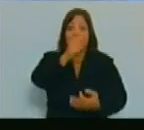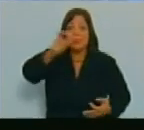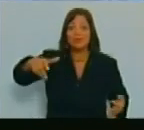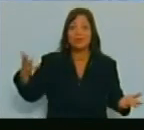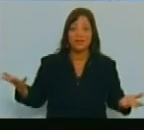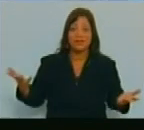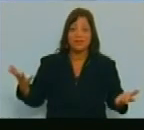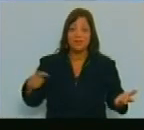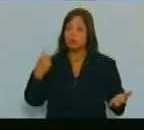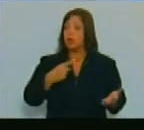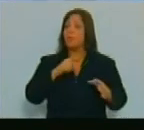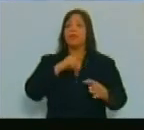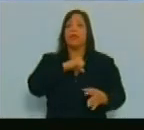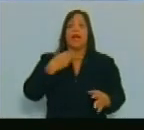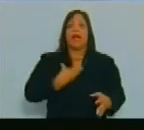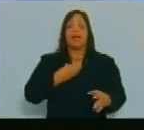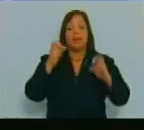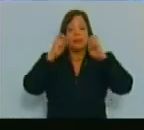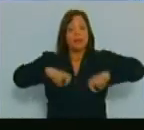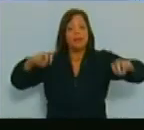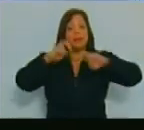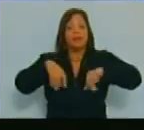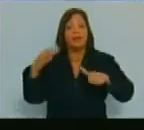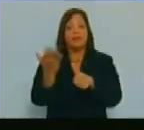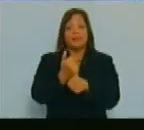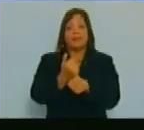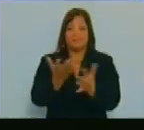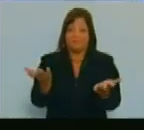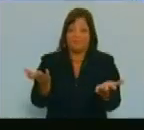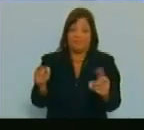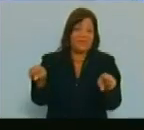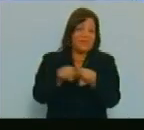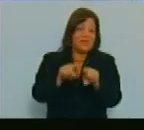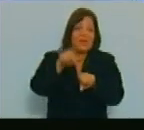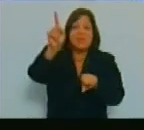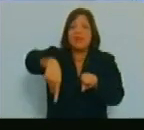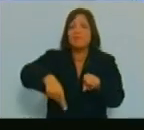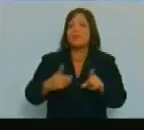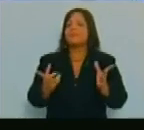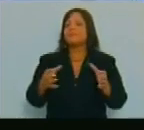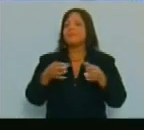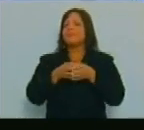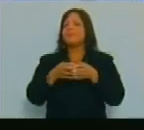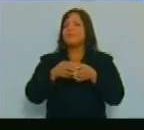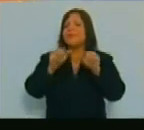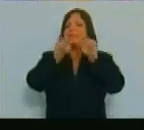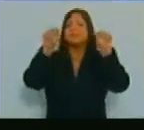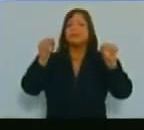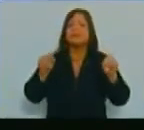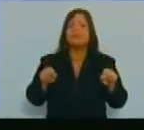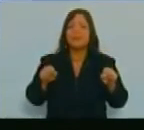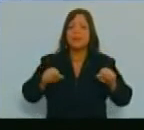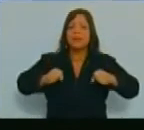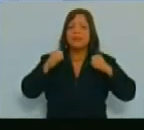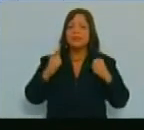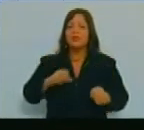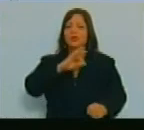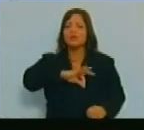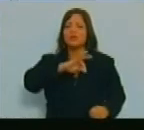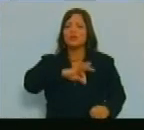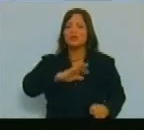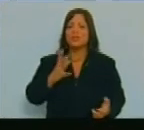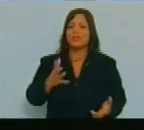entonces eso tenemos que revisarlo así como también la conformación de un sistema de seguridad social